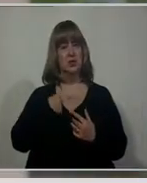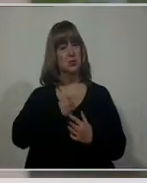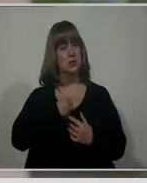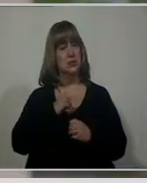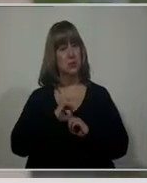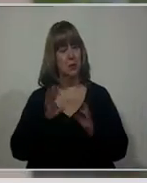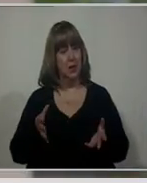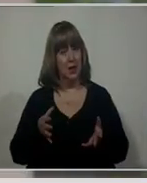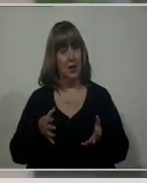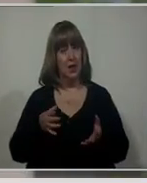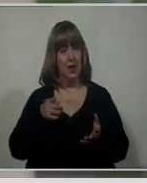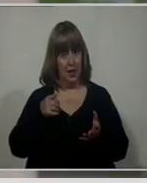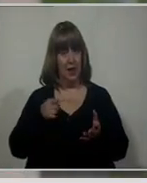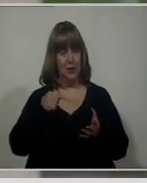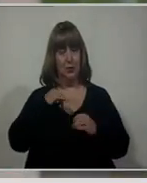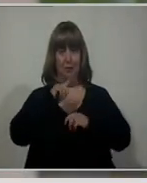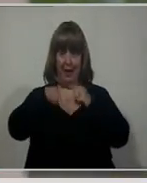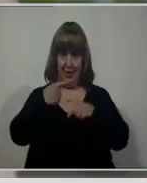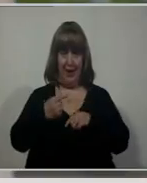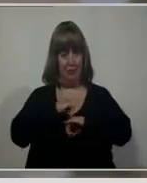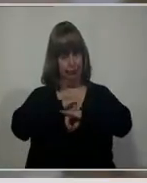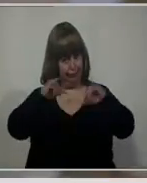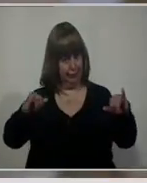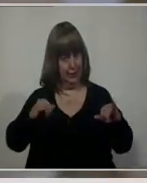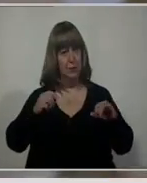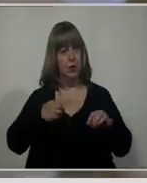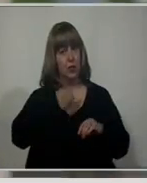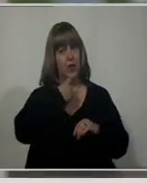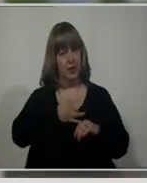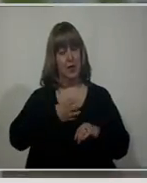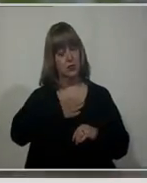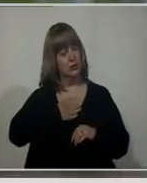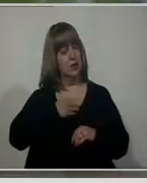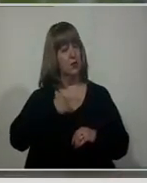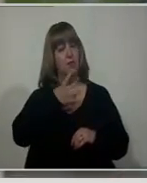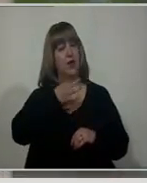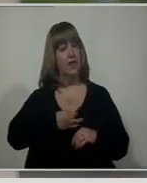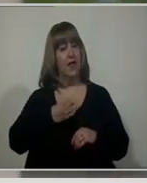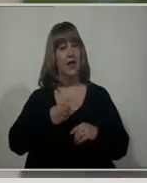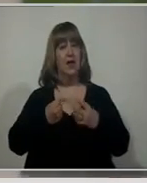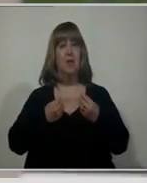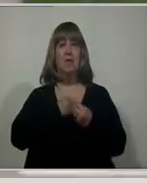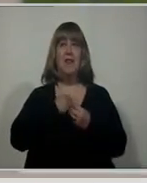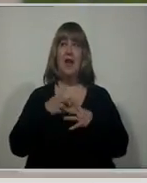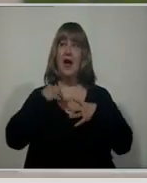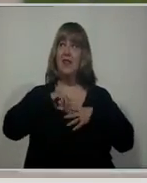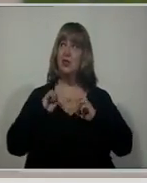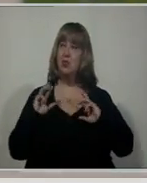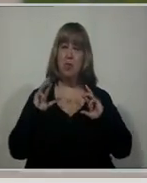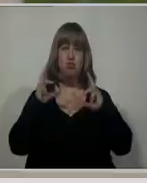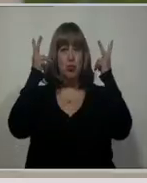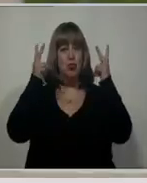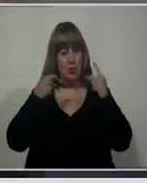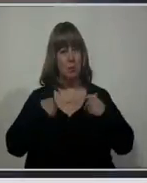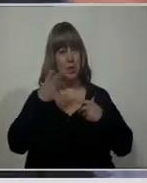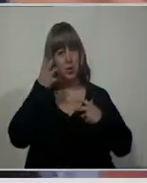estaba saliendo todos los portales la verdad como rabia como fastidio y